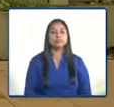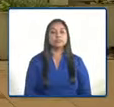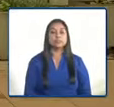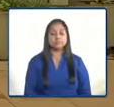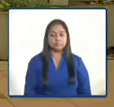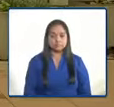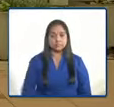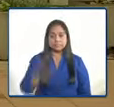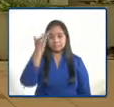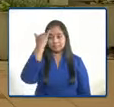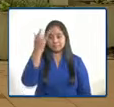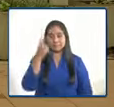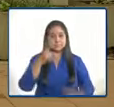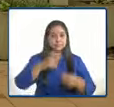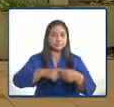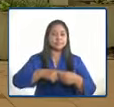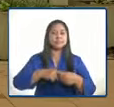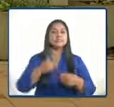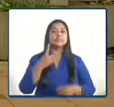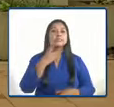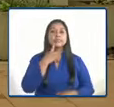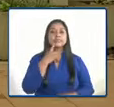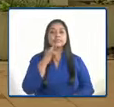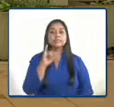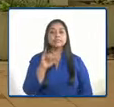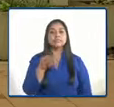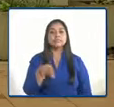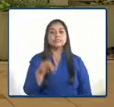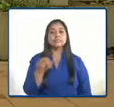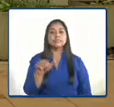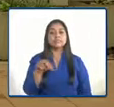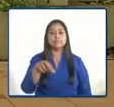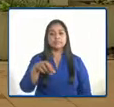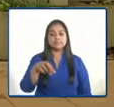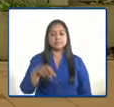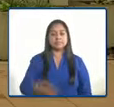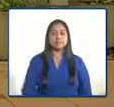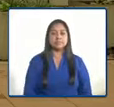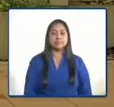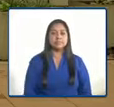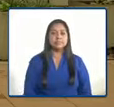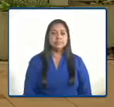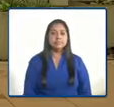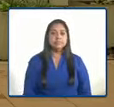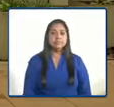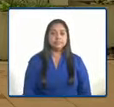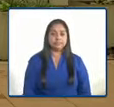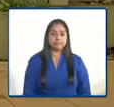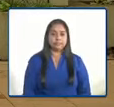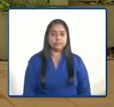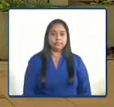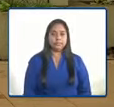gracias por su participación, señor gerente del Instituto Nacional de Administración Pública, INAP.